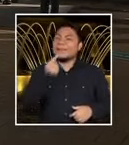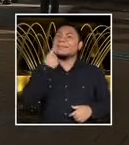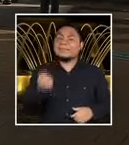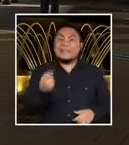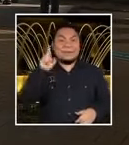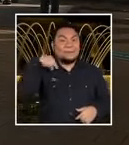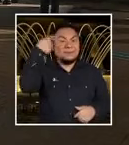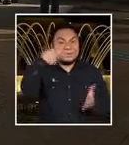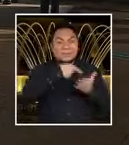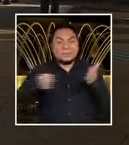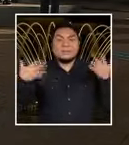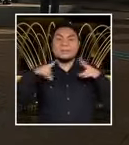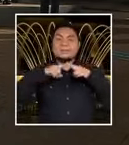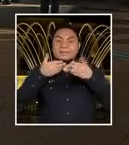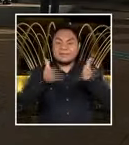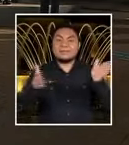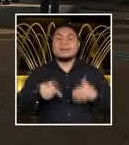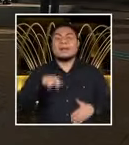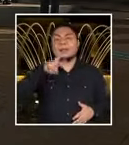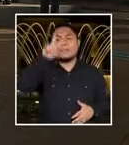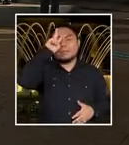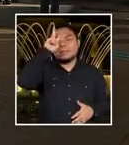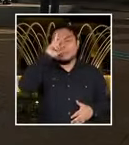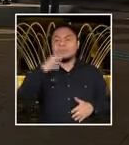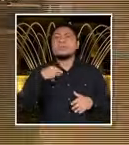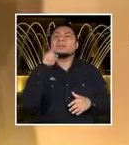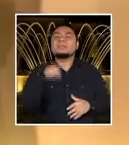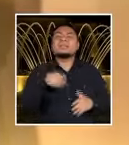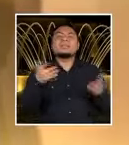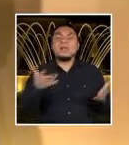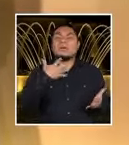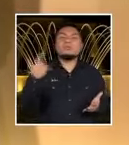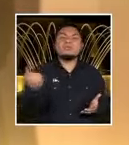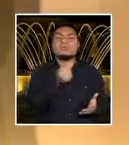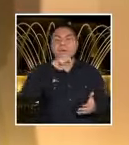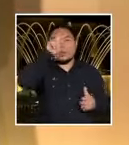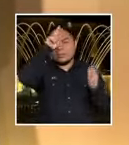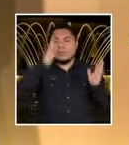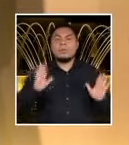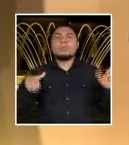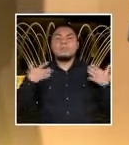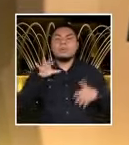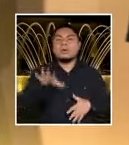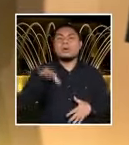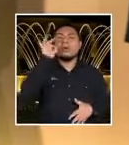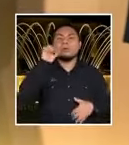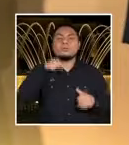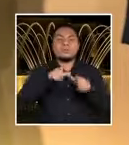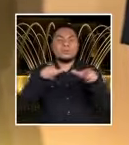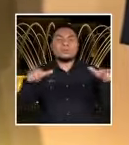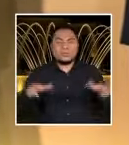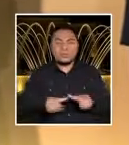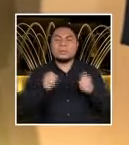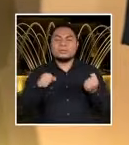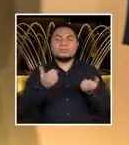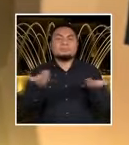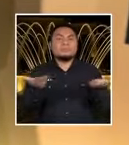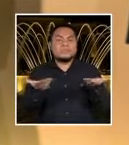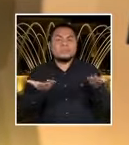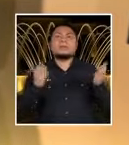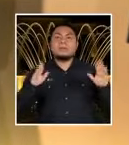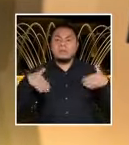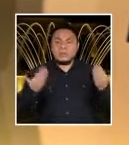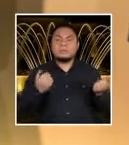semanas, es el lanzamiento del Perú Marketplace, donde los peruanos van a poder encontrar un espacio y una plataforma